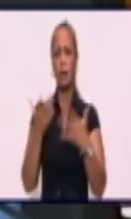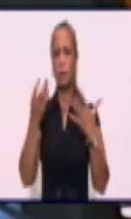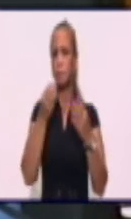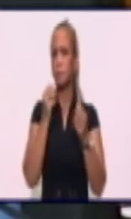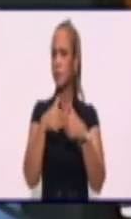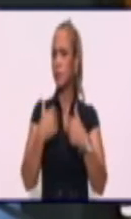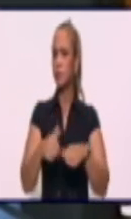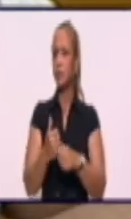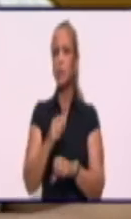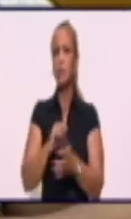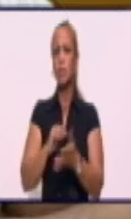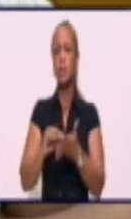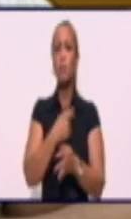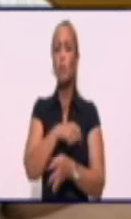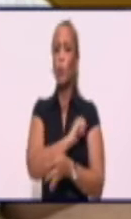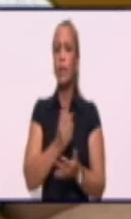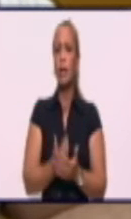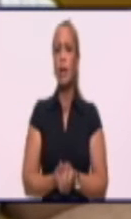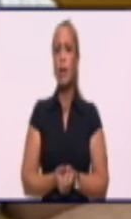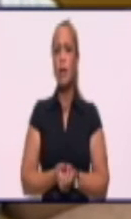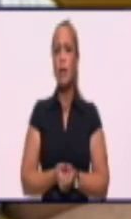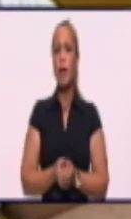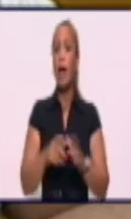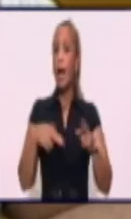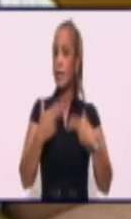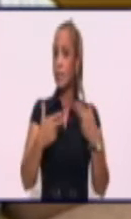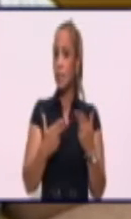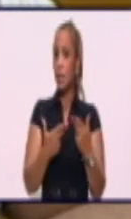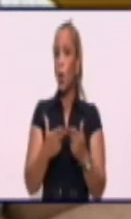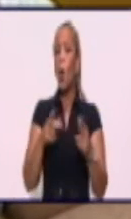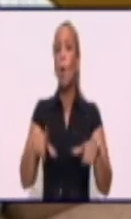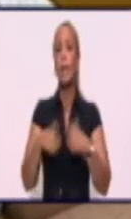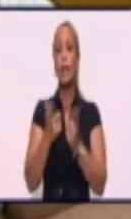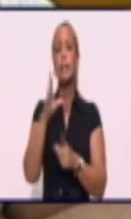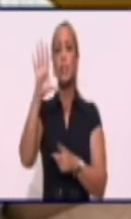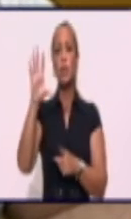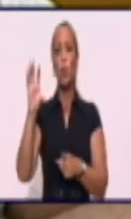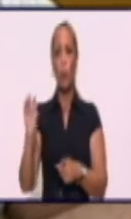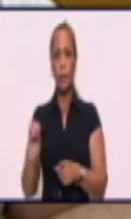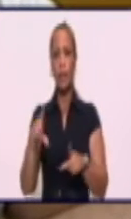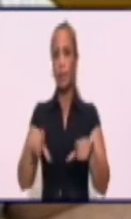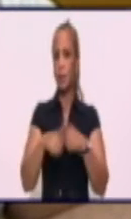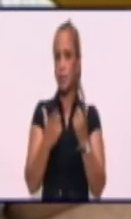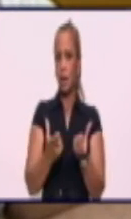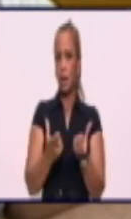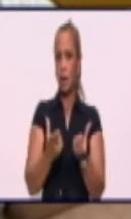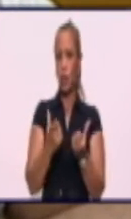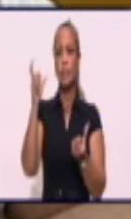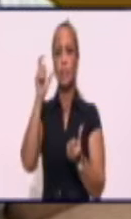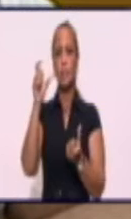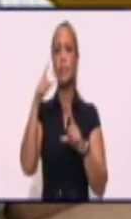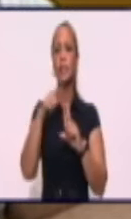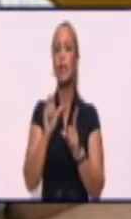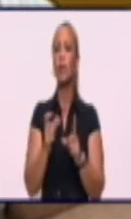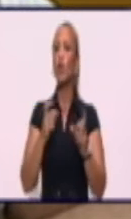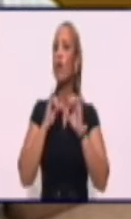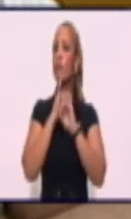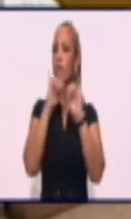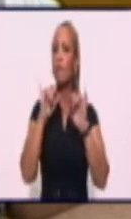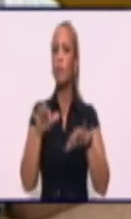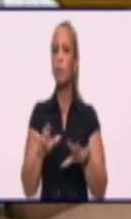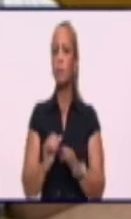y también haciendo homenaje al 50 aniversario de la constitución del sindicato de las comunicaciones, la informática y la